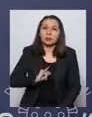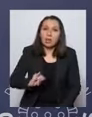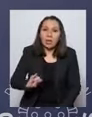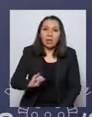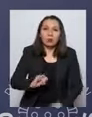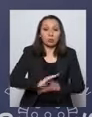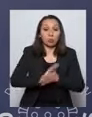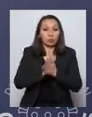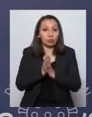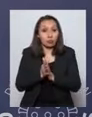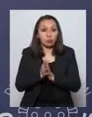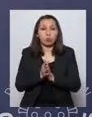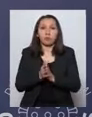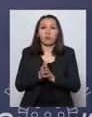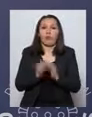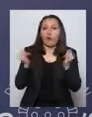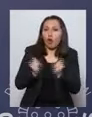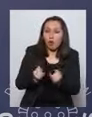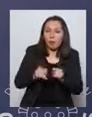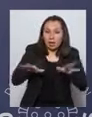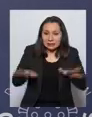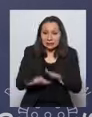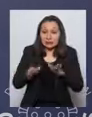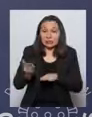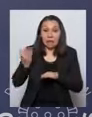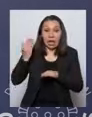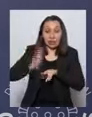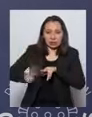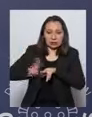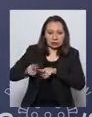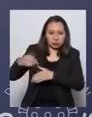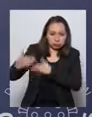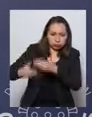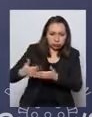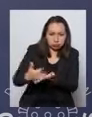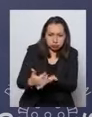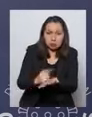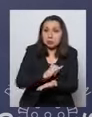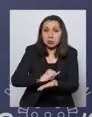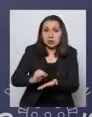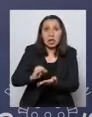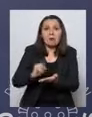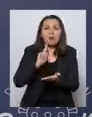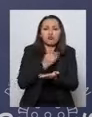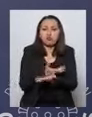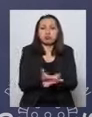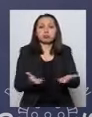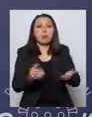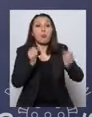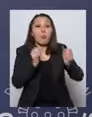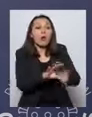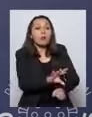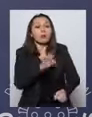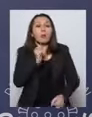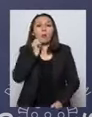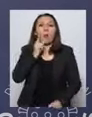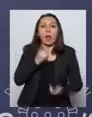todos los medios todas las acciones que debíamos tomar estuvieron en el arsenal entre las posibilidades